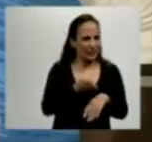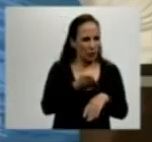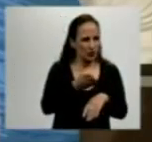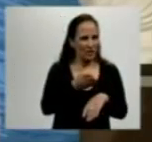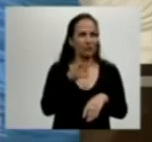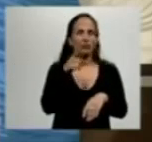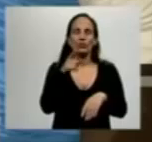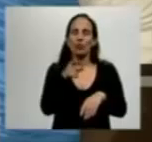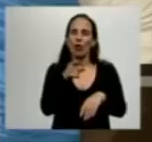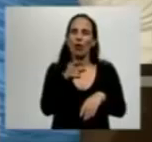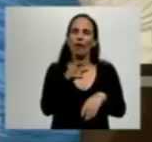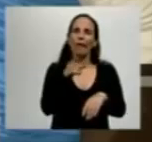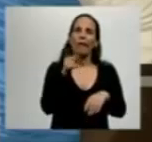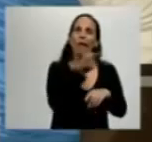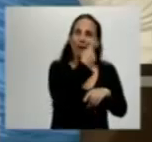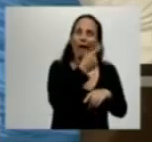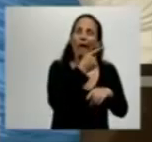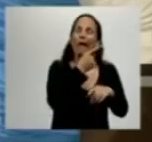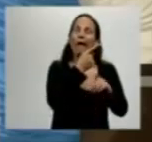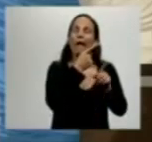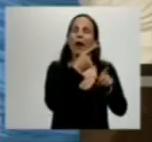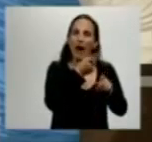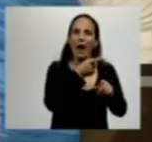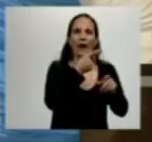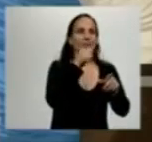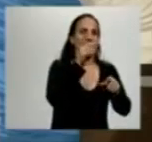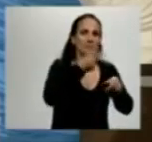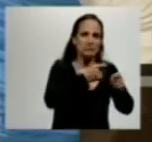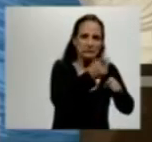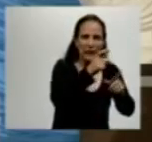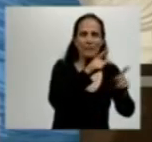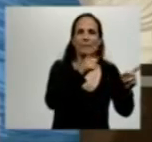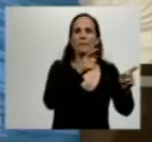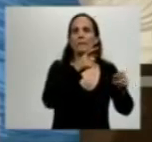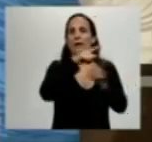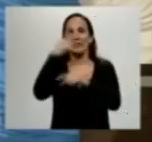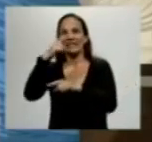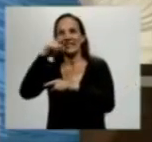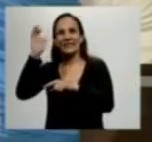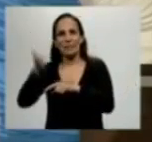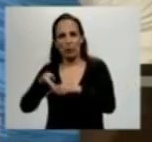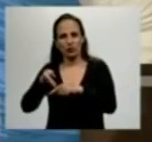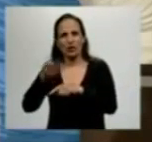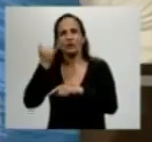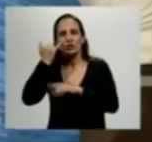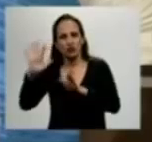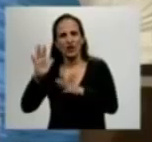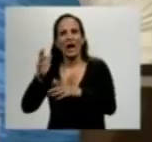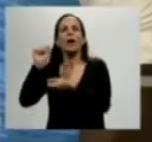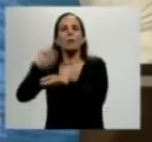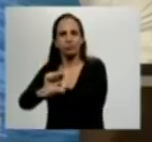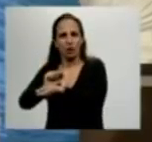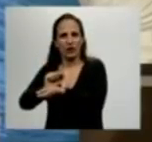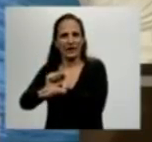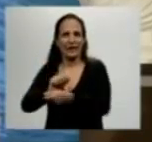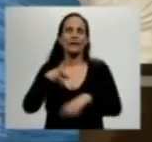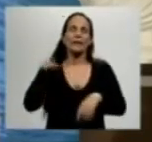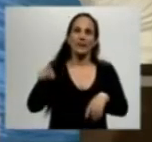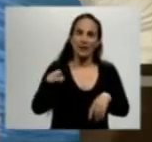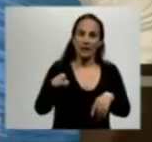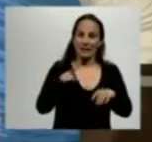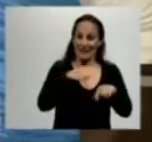procesados y 70% de condenados. En tanto que en Argentina el promedio de procesados es